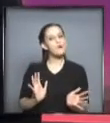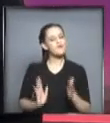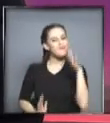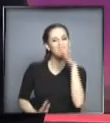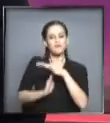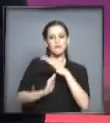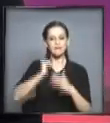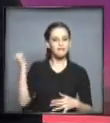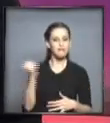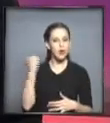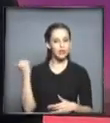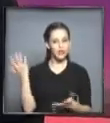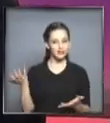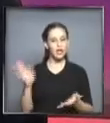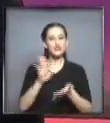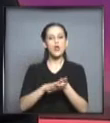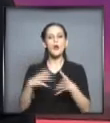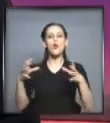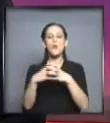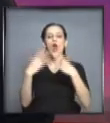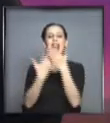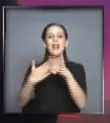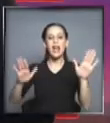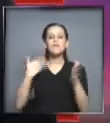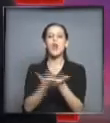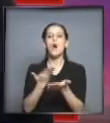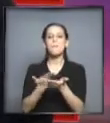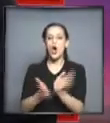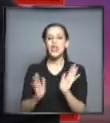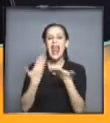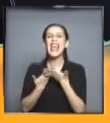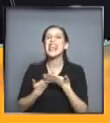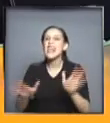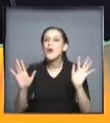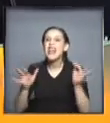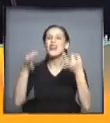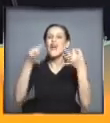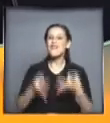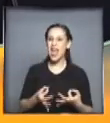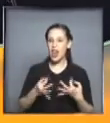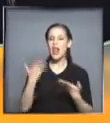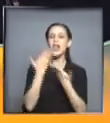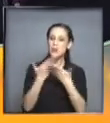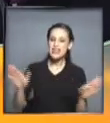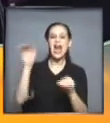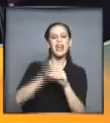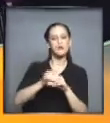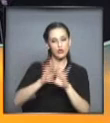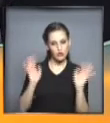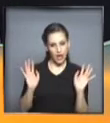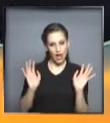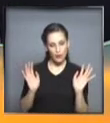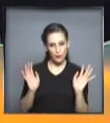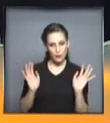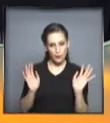principal, digamos, del liberalismo es que propone la libertad en ese aspecto, es decir, libertad para todo, inclusive para morirte de